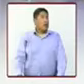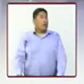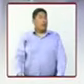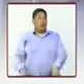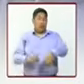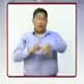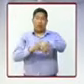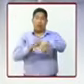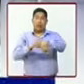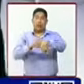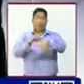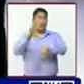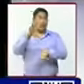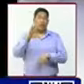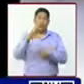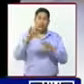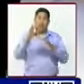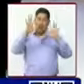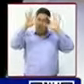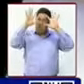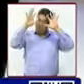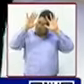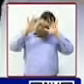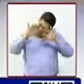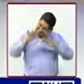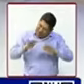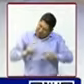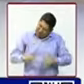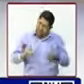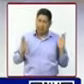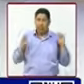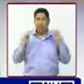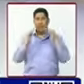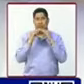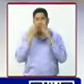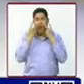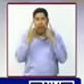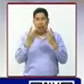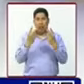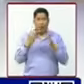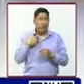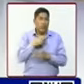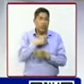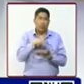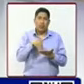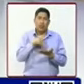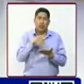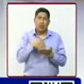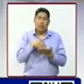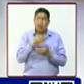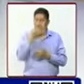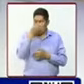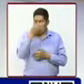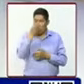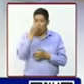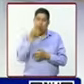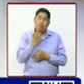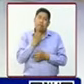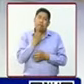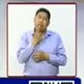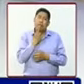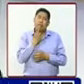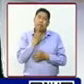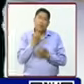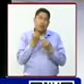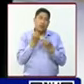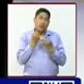Hasta ahora, 20 horas con 50 minutos, llueve en la ciudad de La Paz. Vea usted cómo está el centro de la ciudad. Estamos en la Mariscal Santa Cruz, con bastante